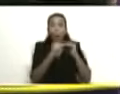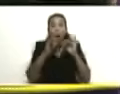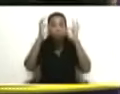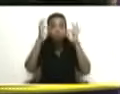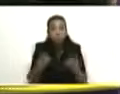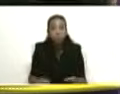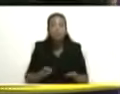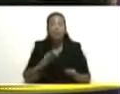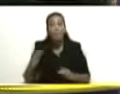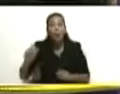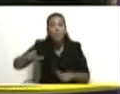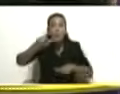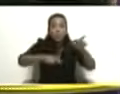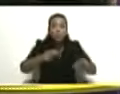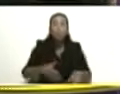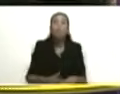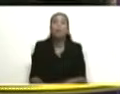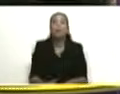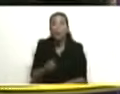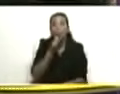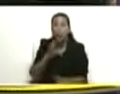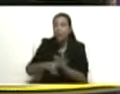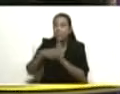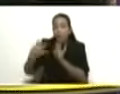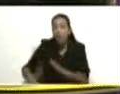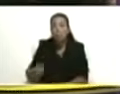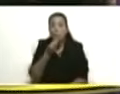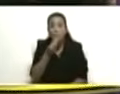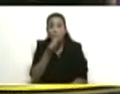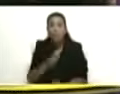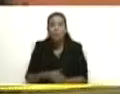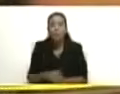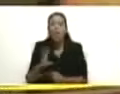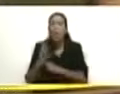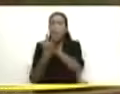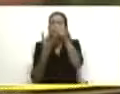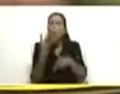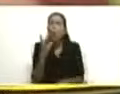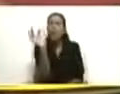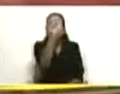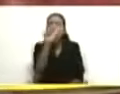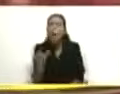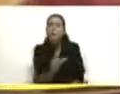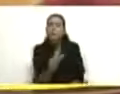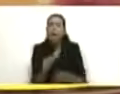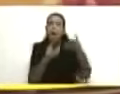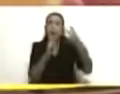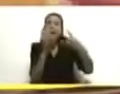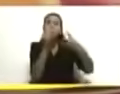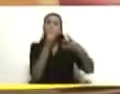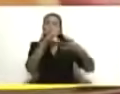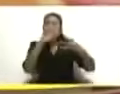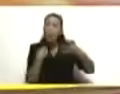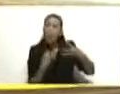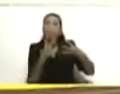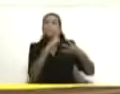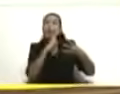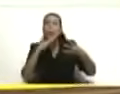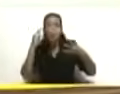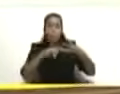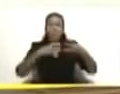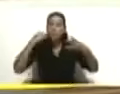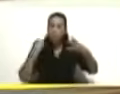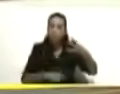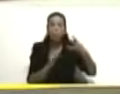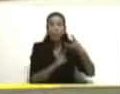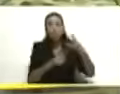y equitativa para garantizar el sagrado derecho humano de la alimentación. ¿Cómo van las 4S? Come sano. Sabroso, seguro,